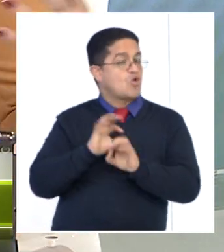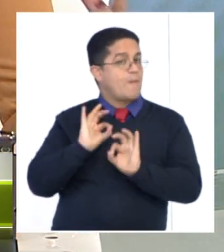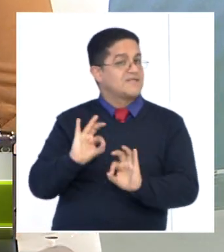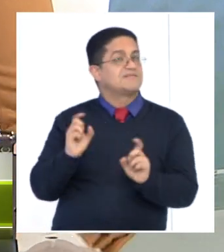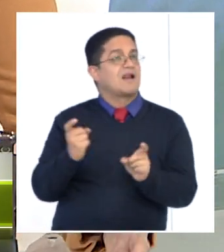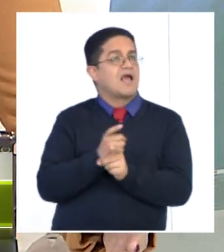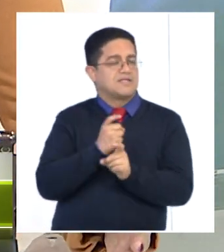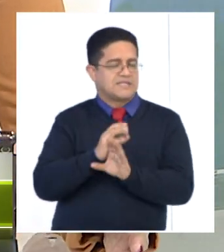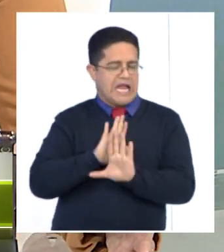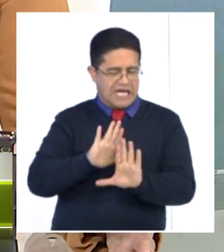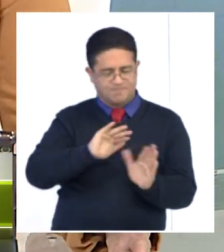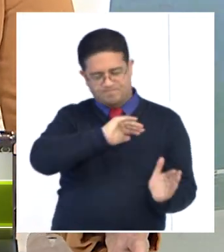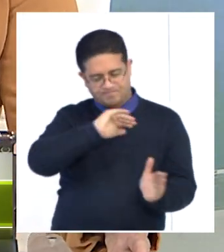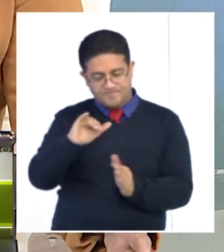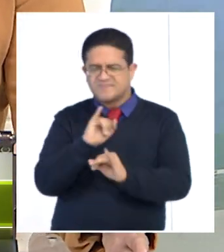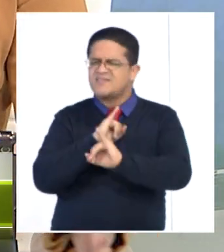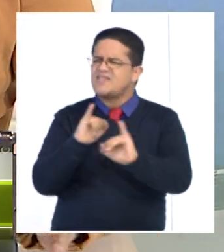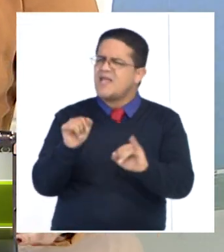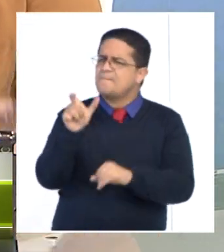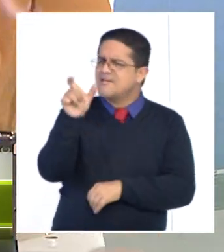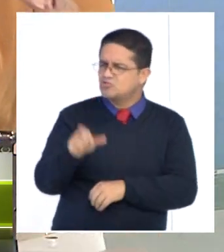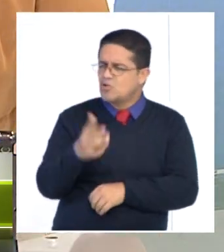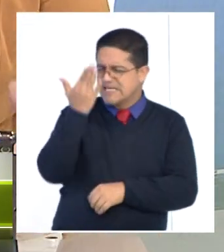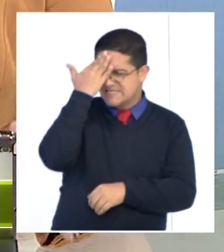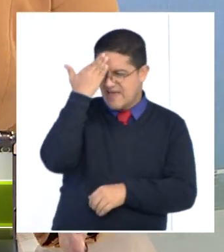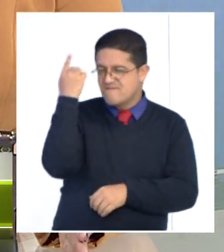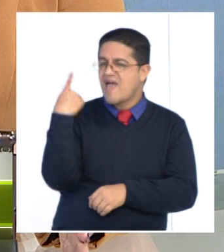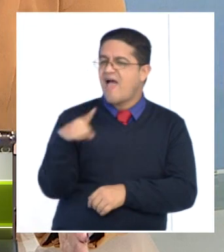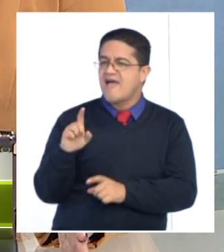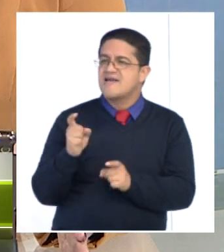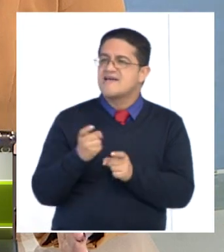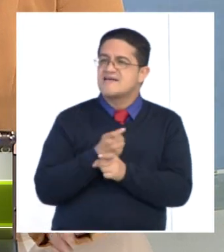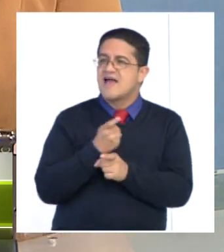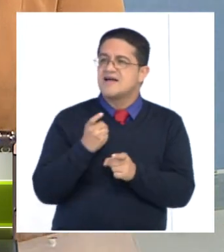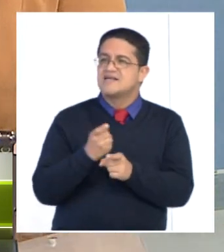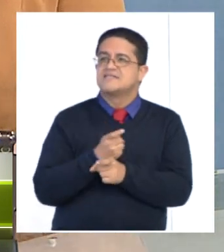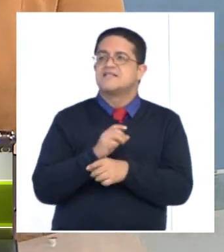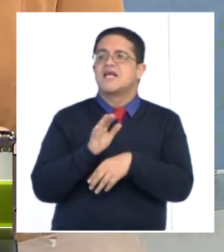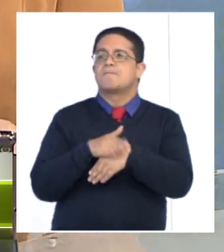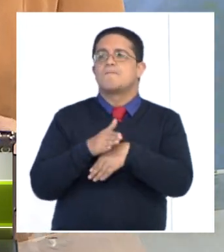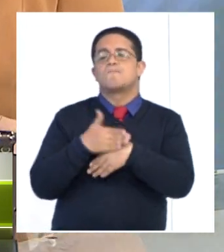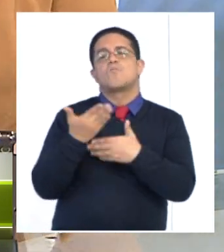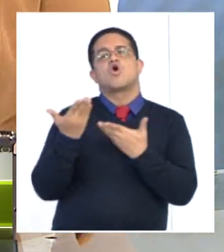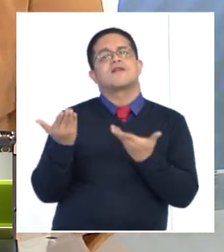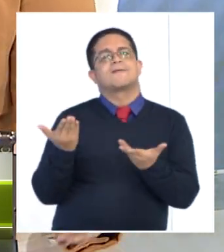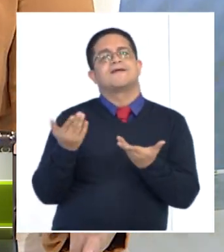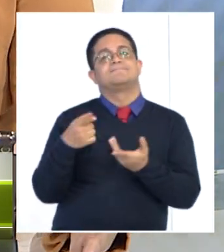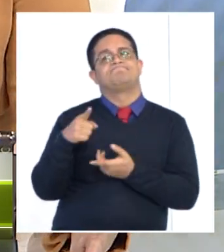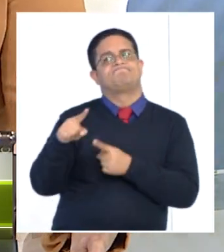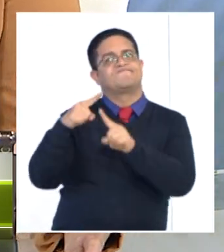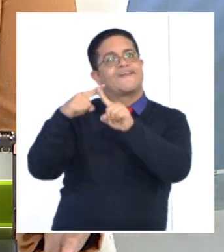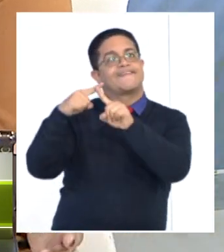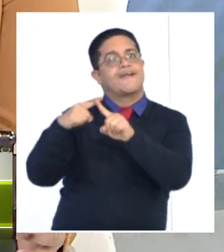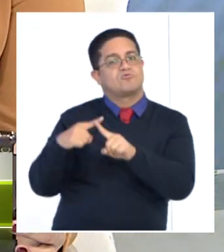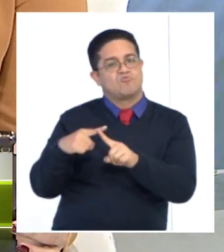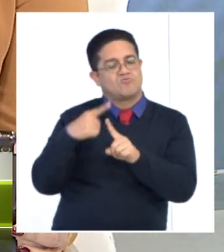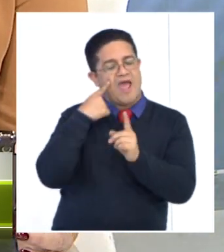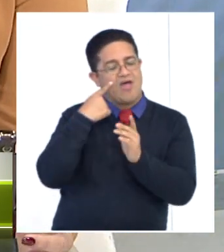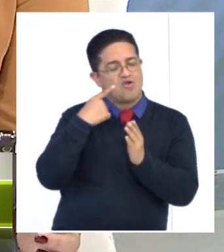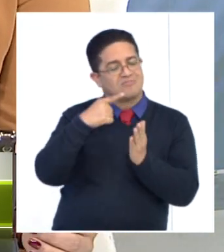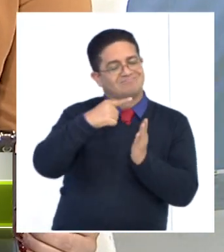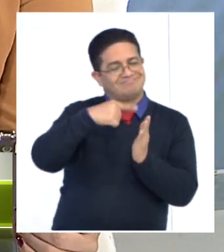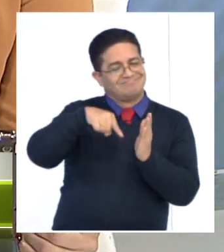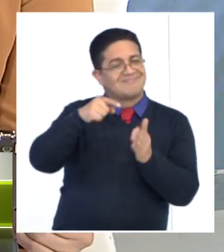paciente diagnosticado con cáncer de próstata porque este fue su resultado de sus exámenes